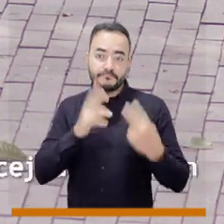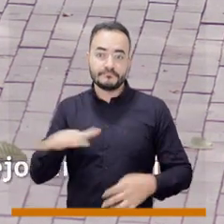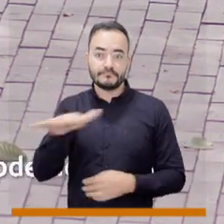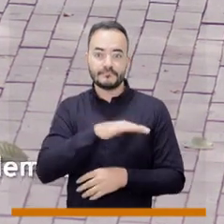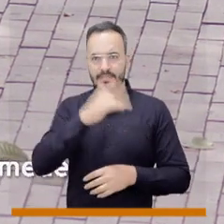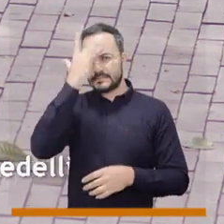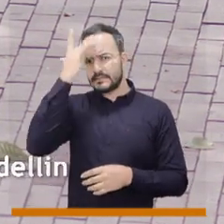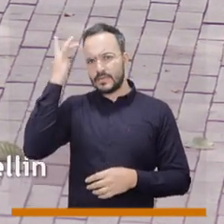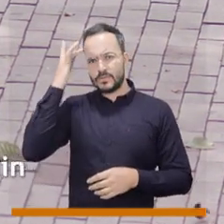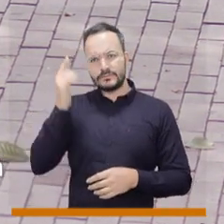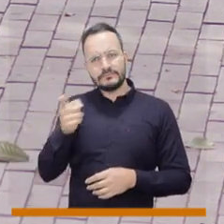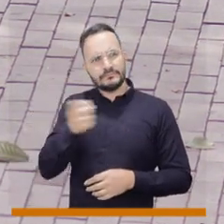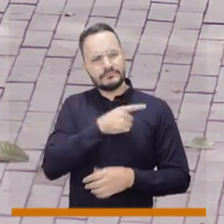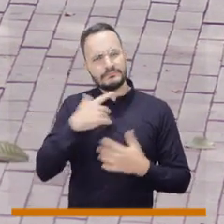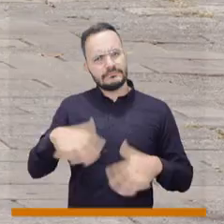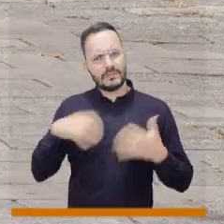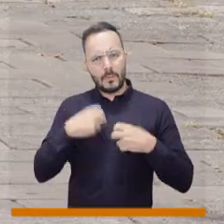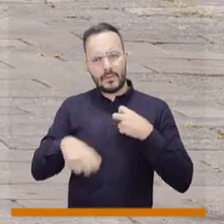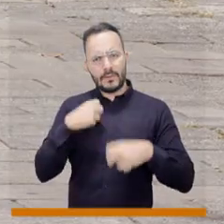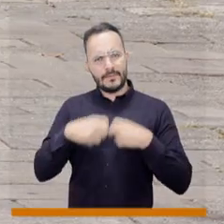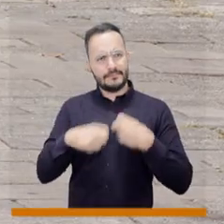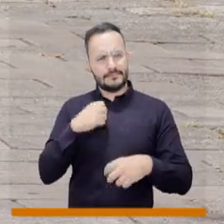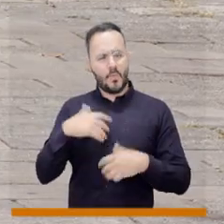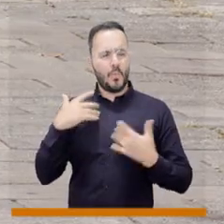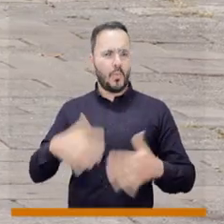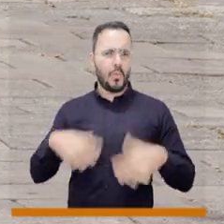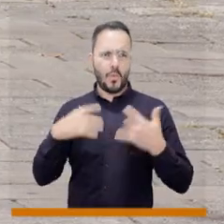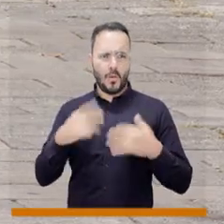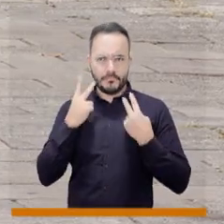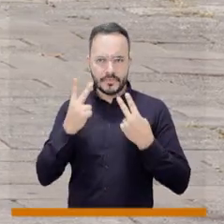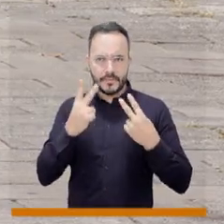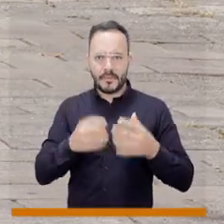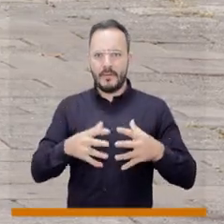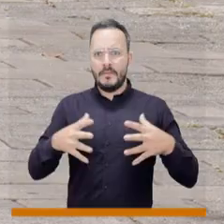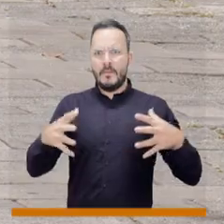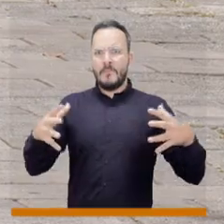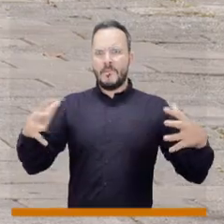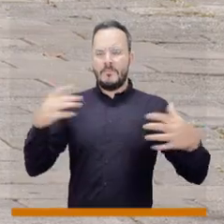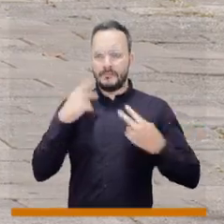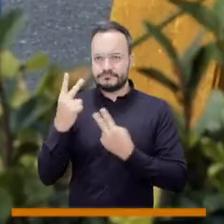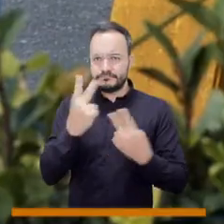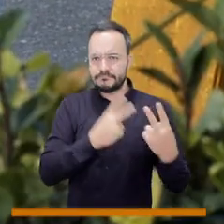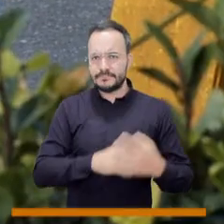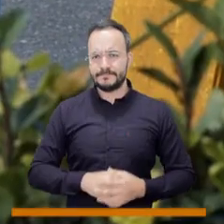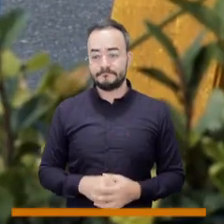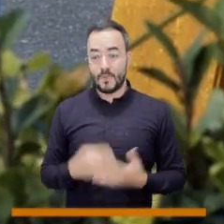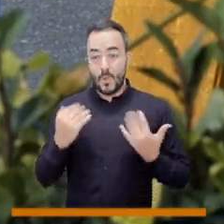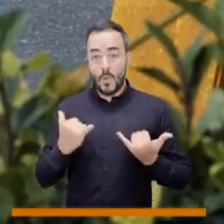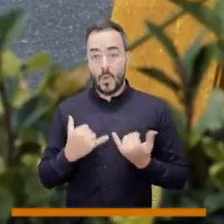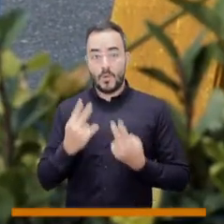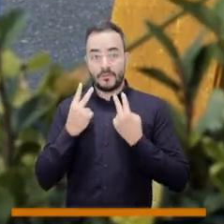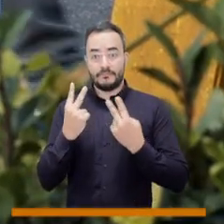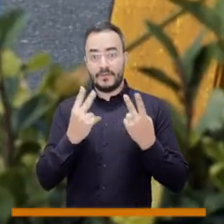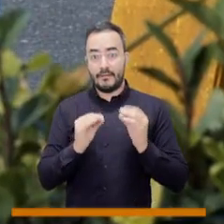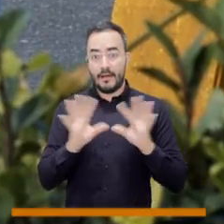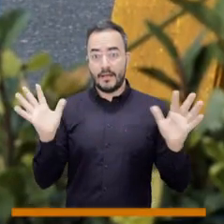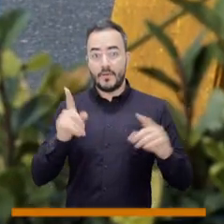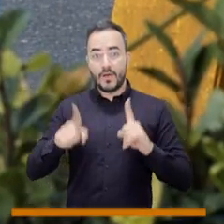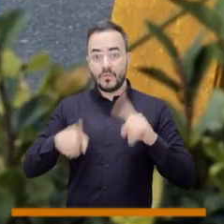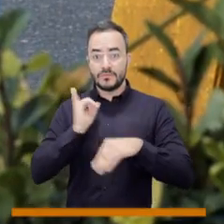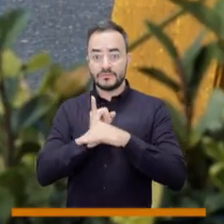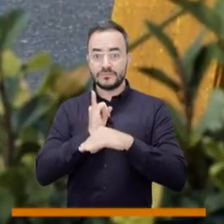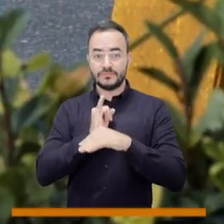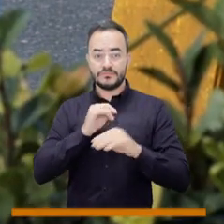que la salud mental, cada día esa problemática se agudiza más, cada día se acrecienta más, y estamos encontrando, por ejemplo, como